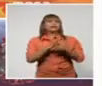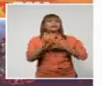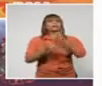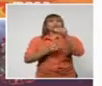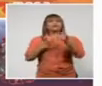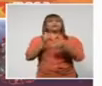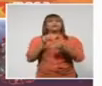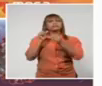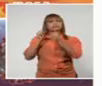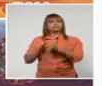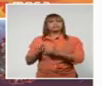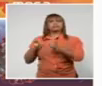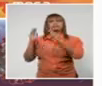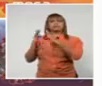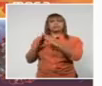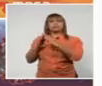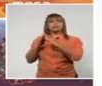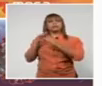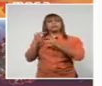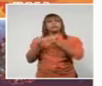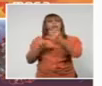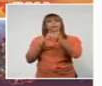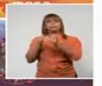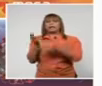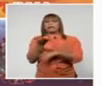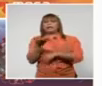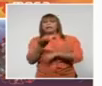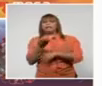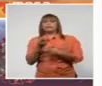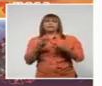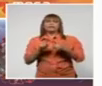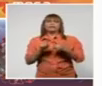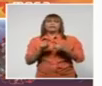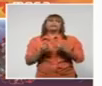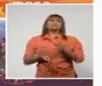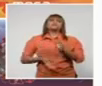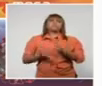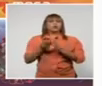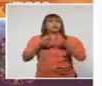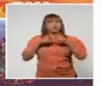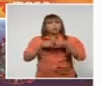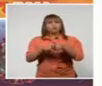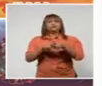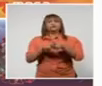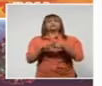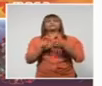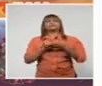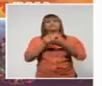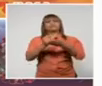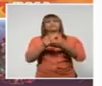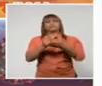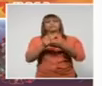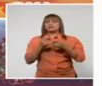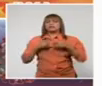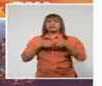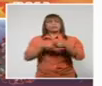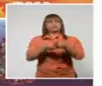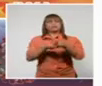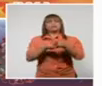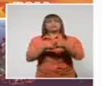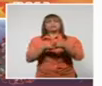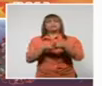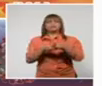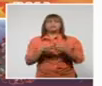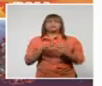cuarentena y una recuperación inmediata. Y lo superaremos juntos, lo decía en inglés el inquilino de la